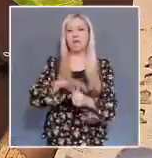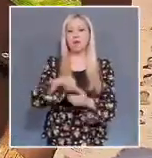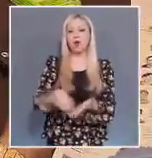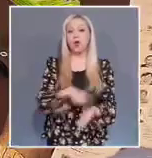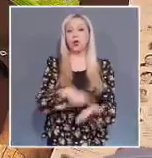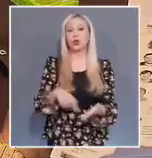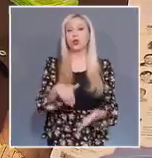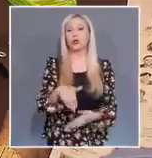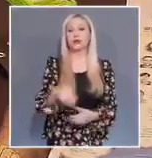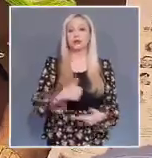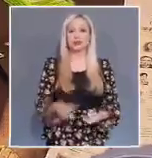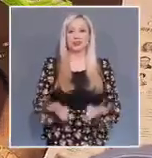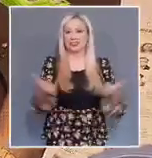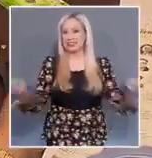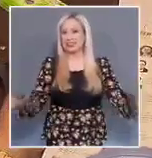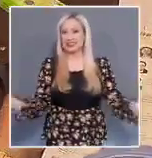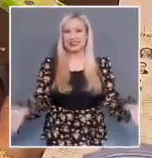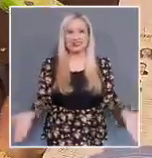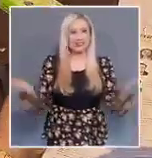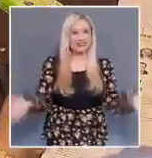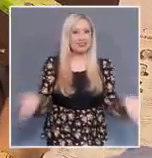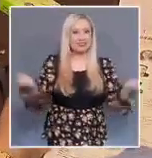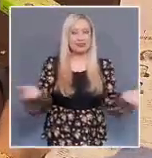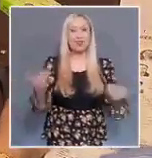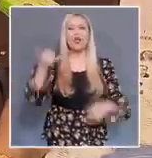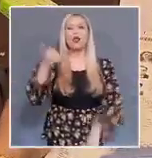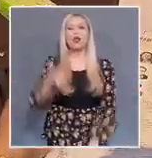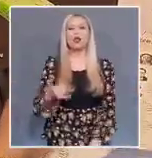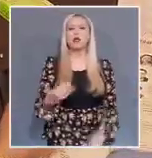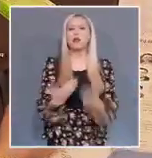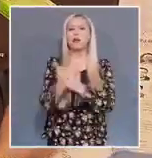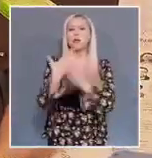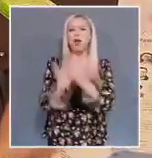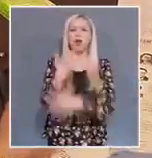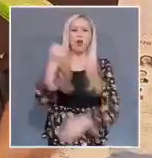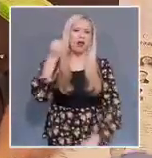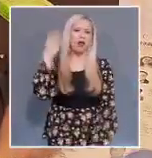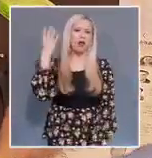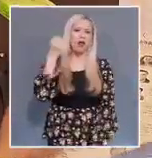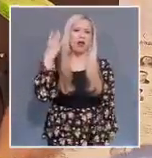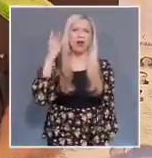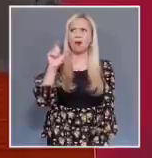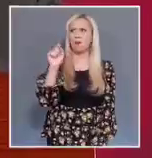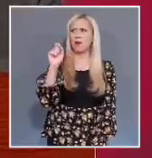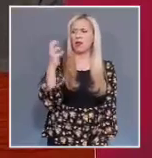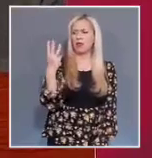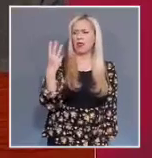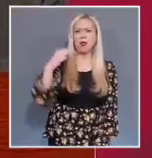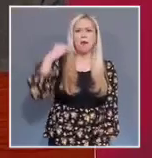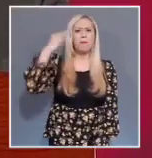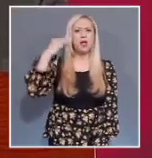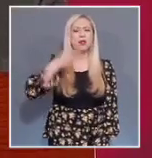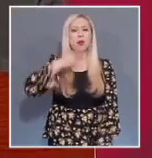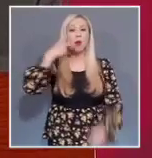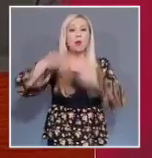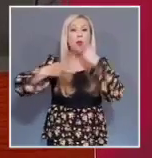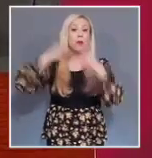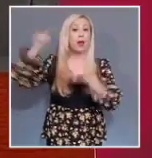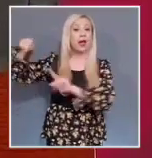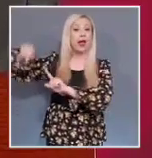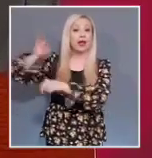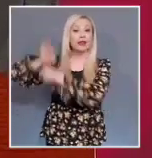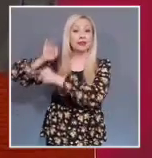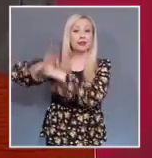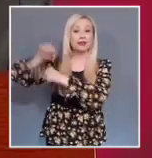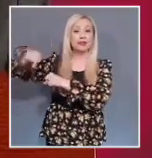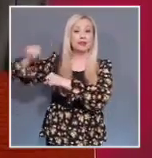realizar manifestaciones en la conferencia matutina del pasado 23 de marzo, y se impuso la medida cautelar de retirar dichas